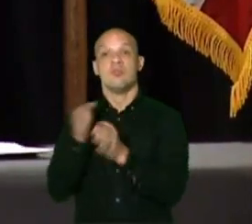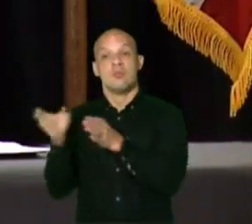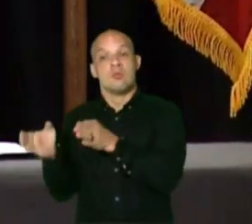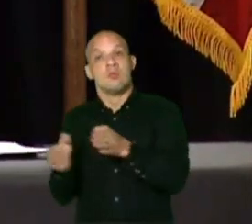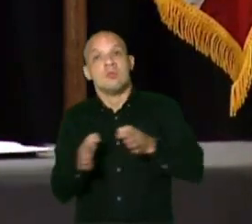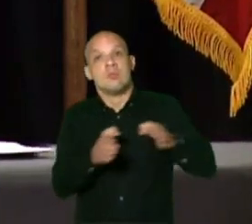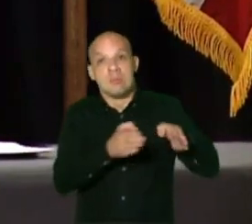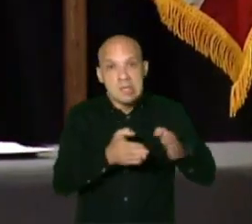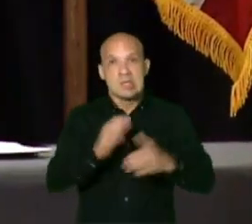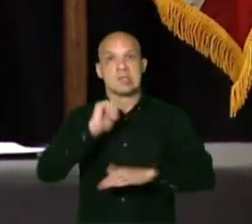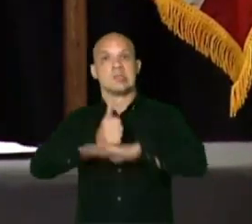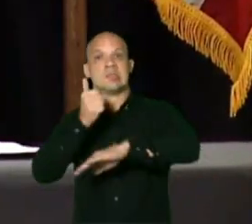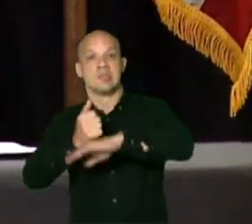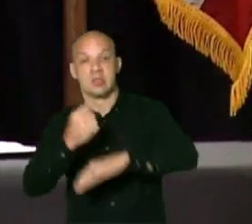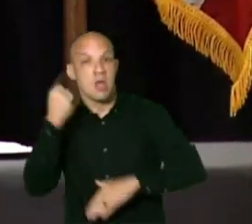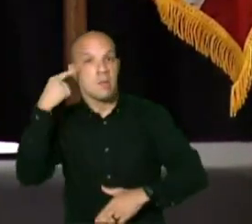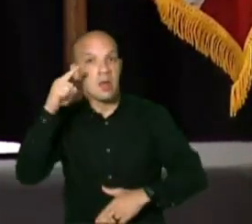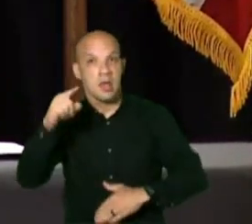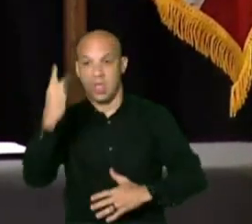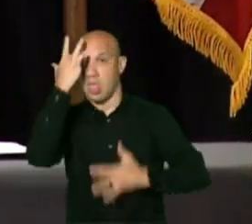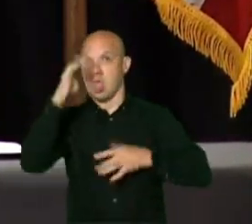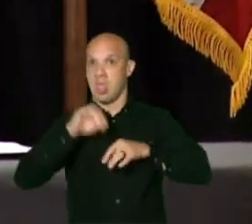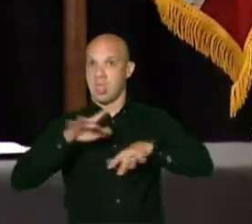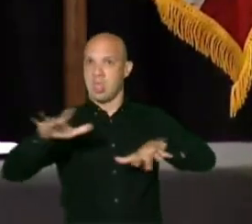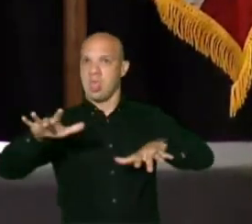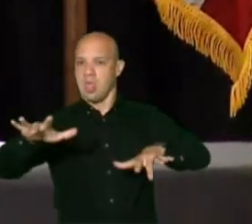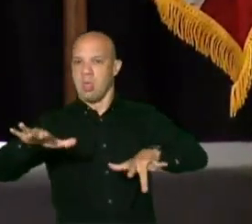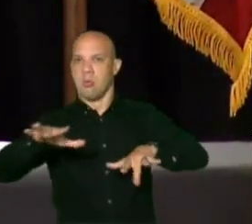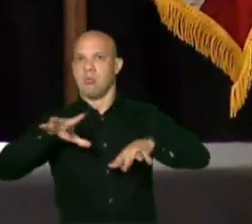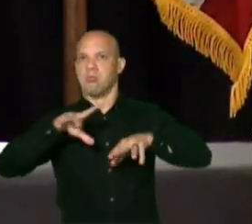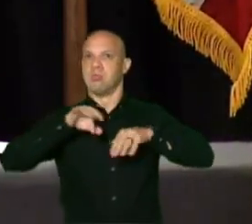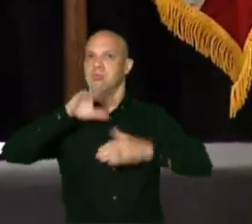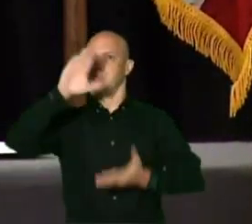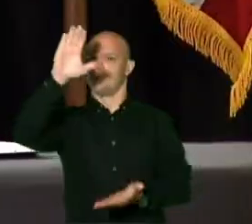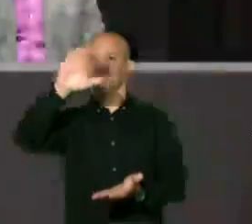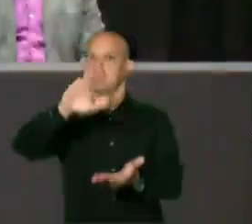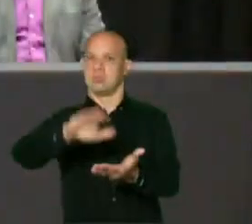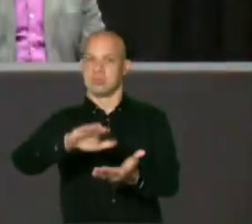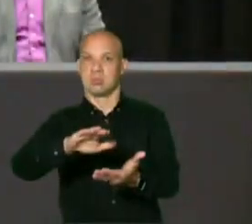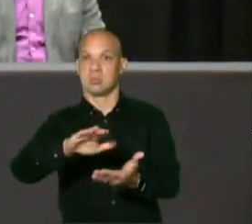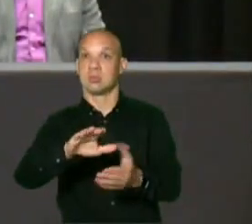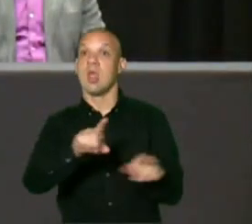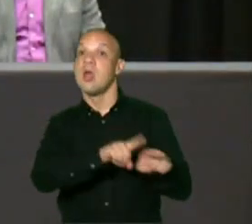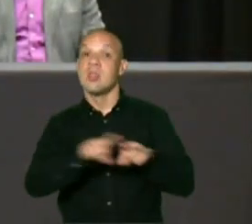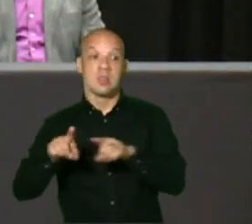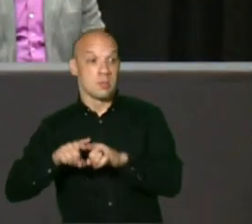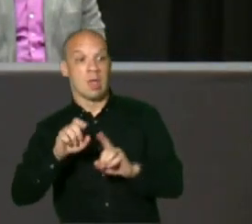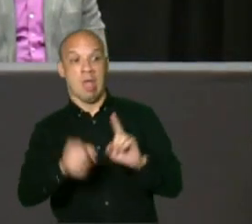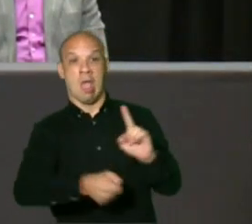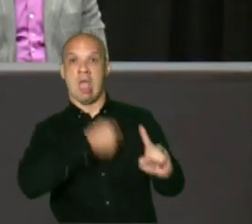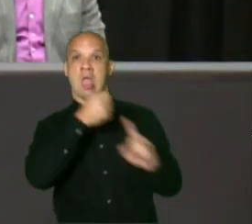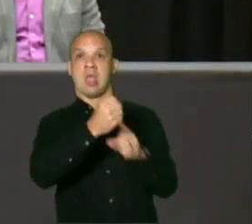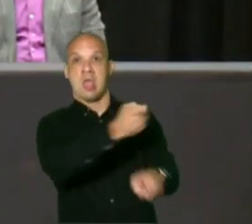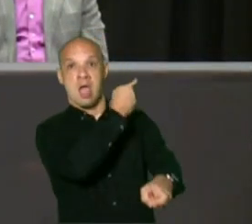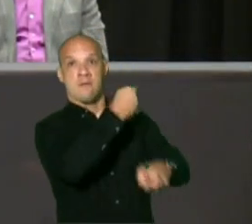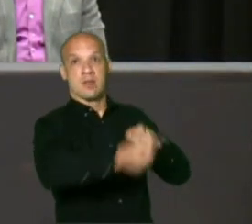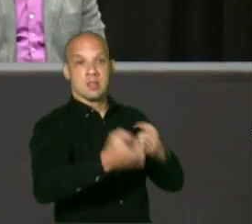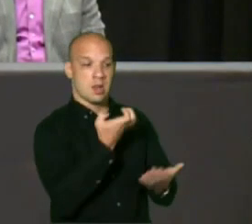para disminuir la transmisión entre la población, mientras se evita un impacto mayor a nuestra economía.